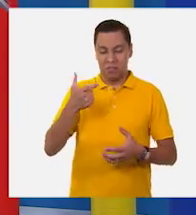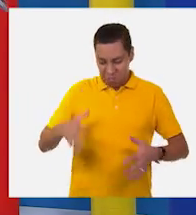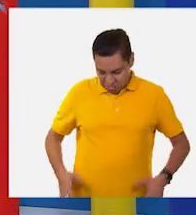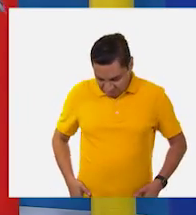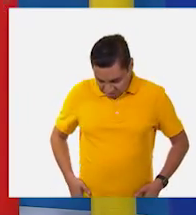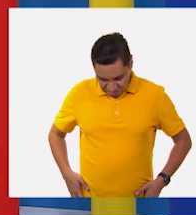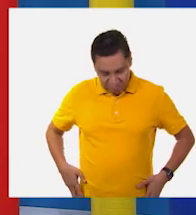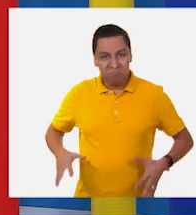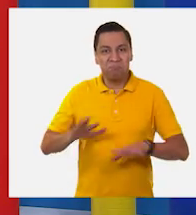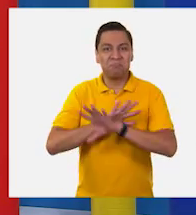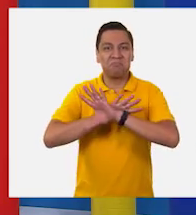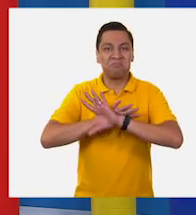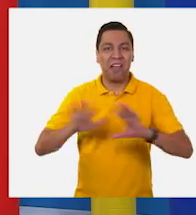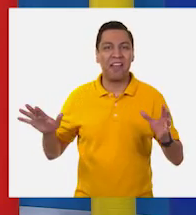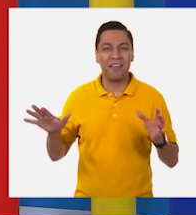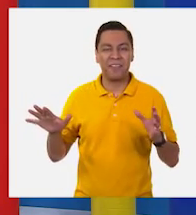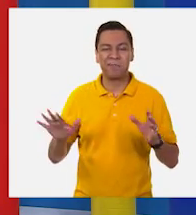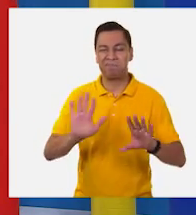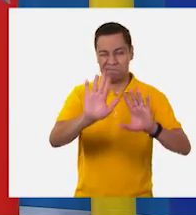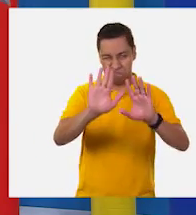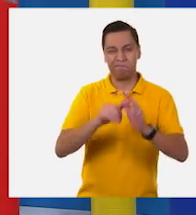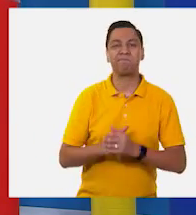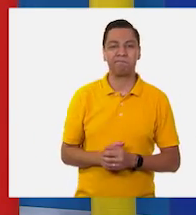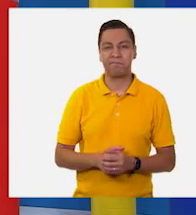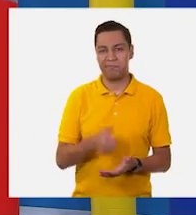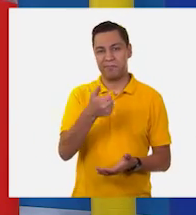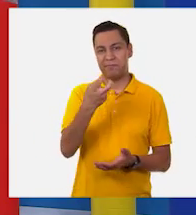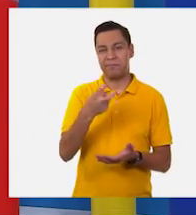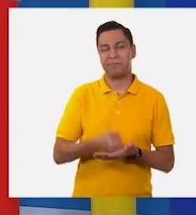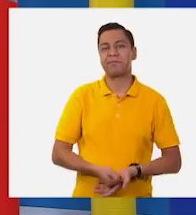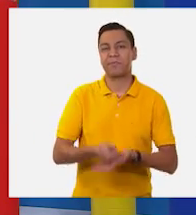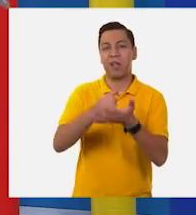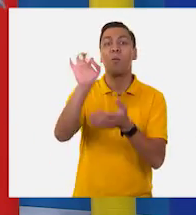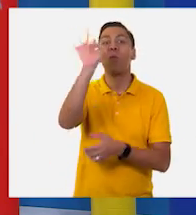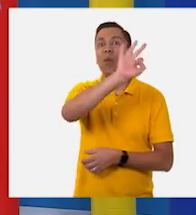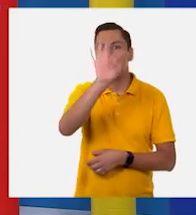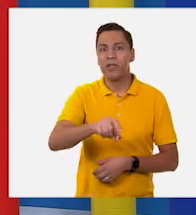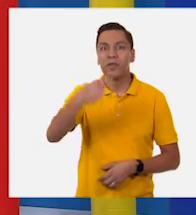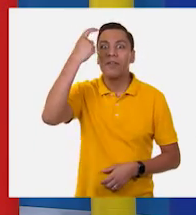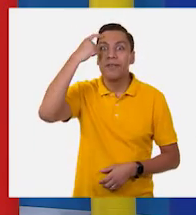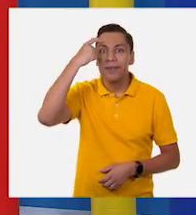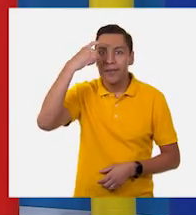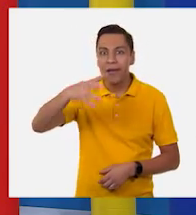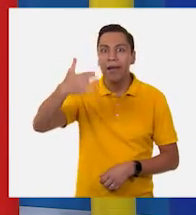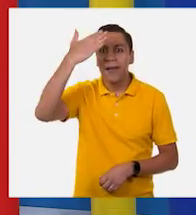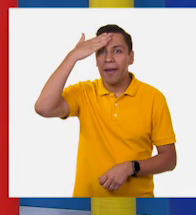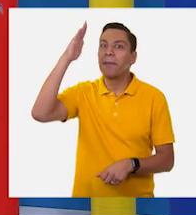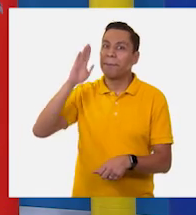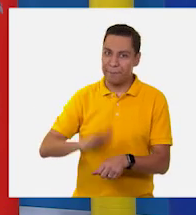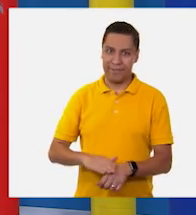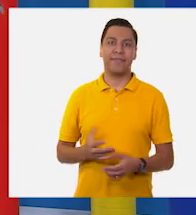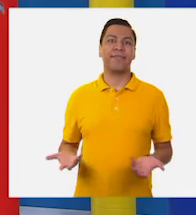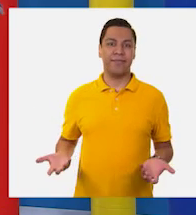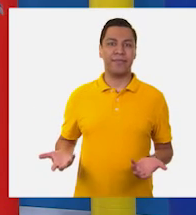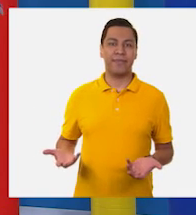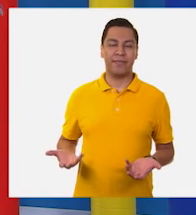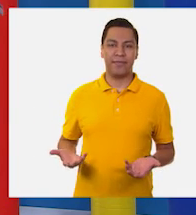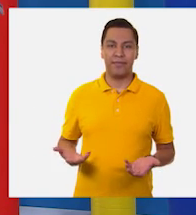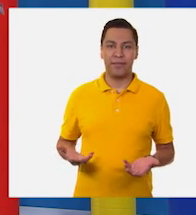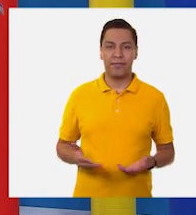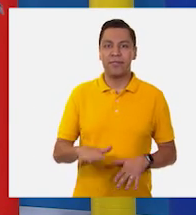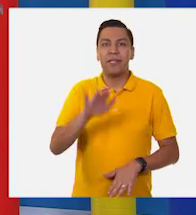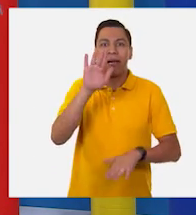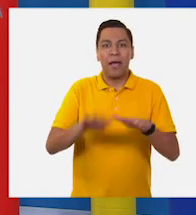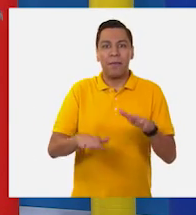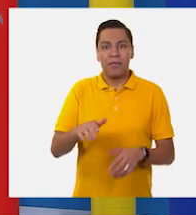cuál oferta es matemáticamente la mejor para nuestro bolsillo. Porque, pues, nos podríamos quedar